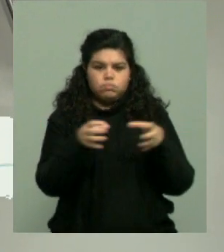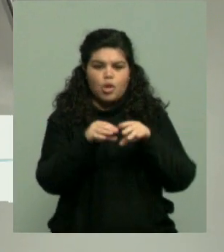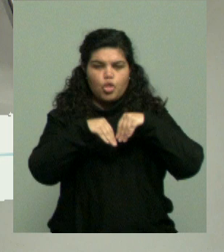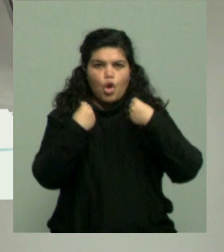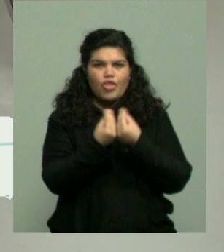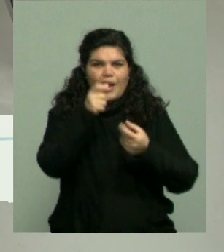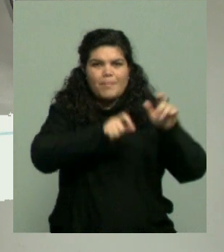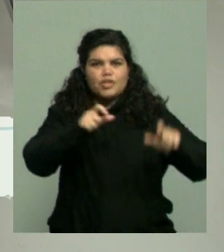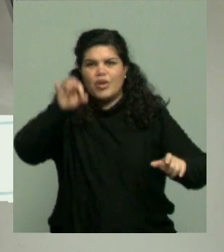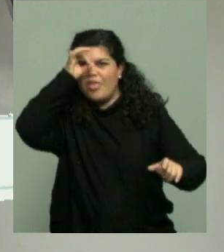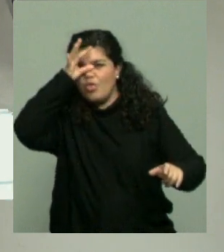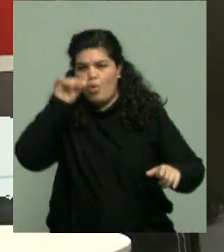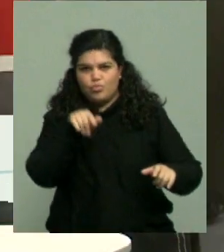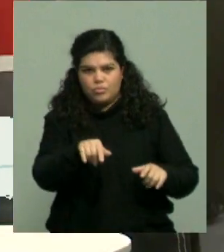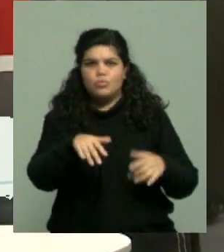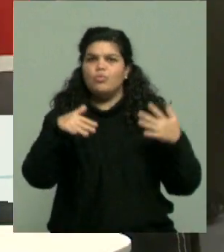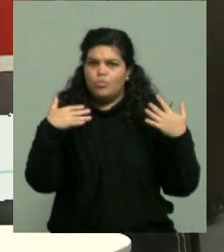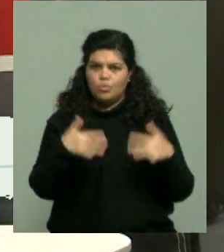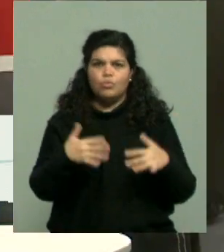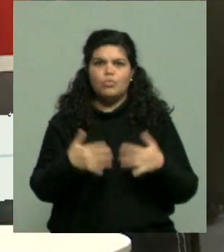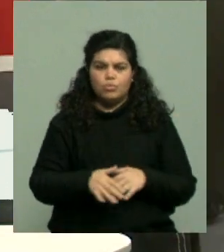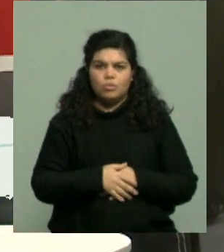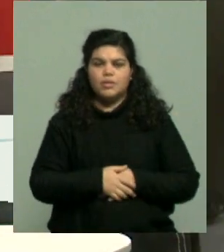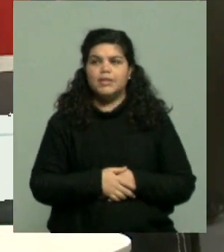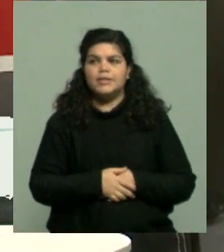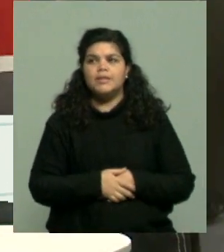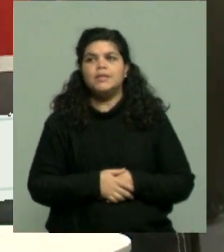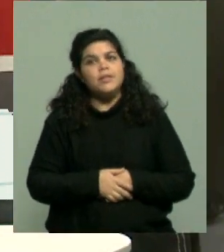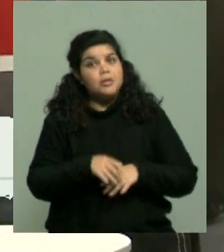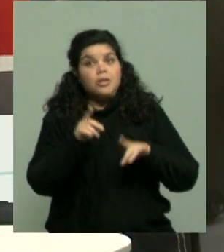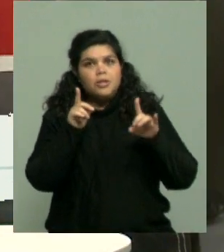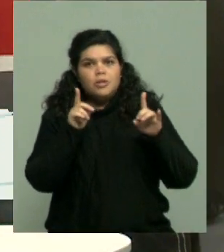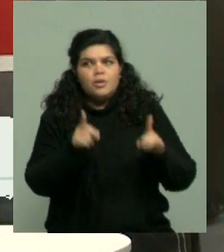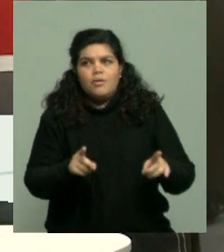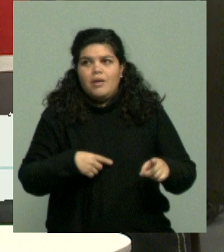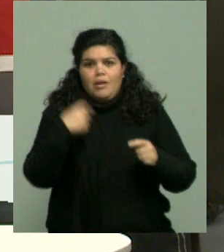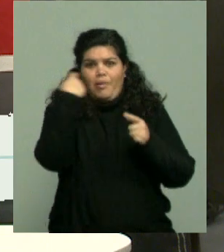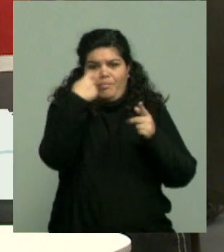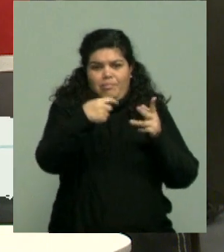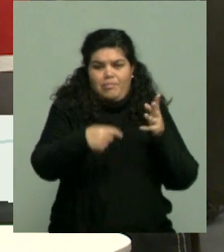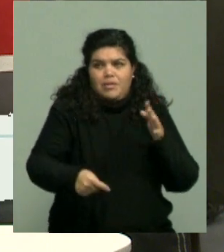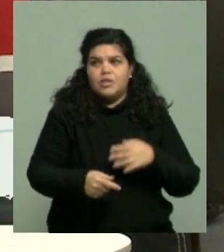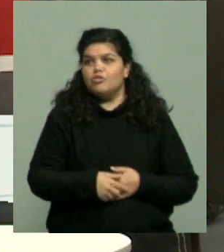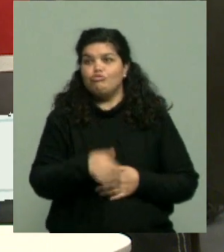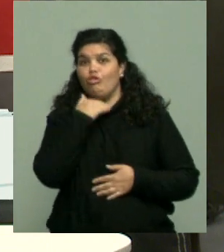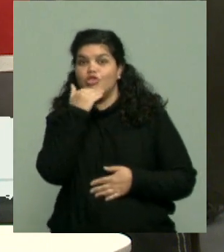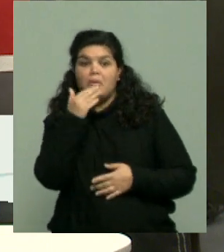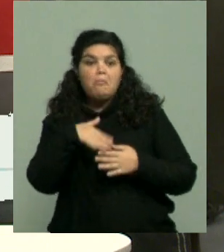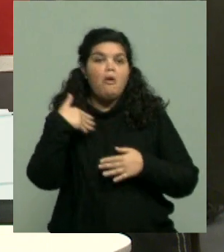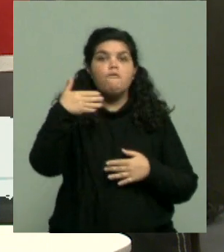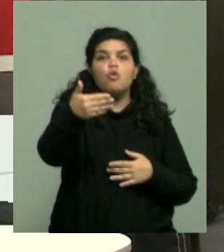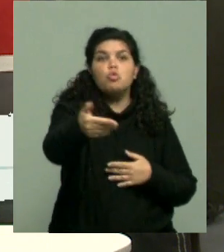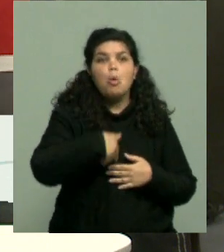músiques, entonces digamos que pasa de todo y todavía no sabemos, para dónde va. Para dónde